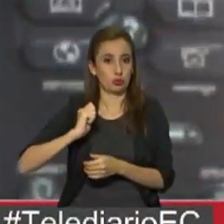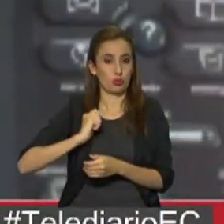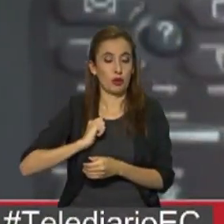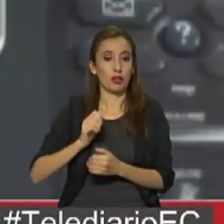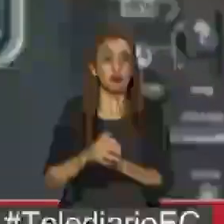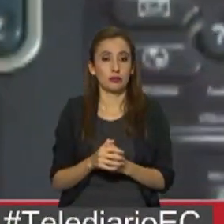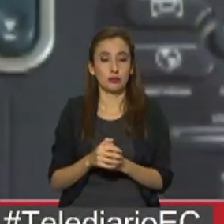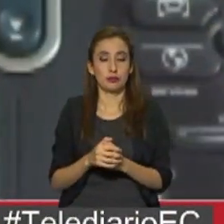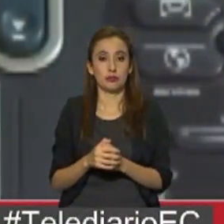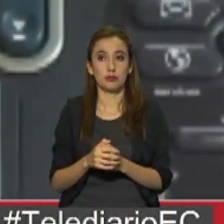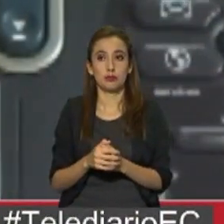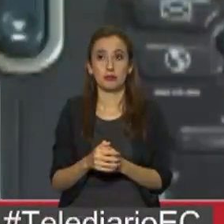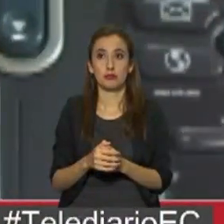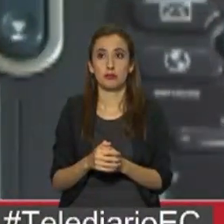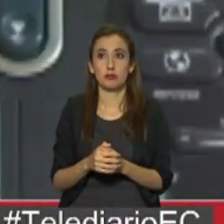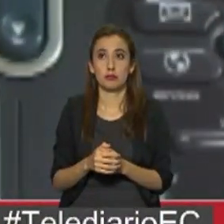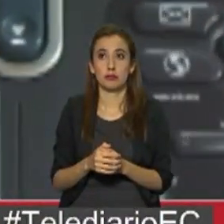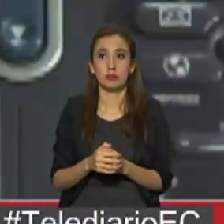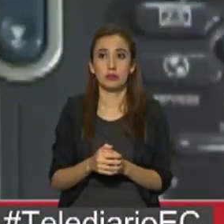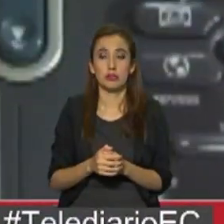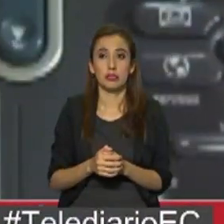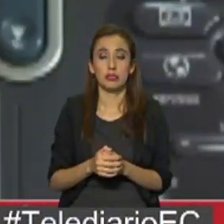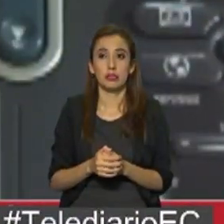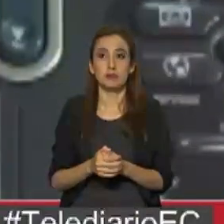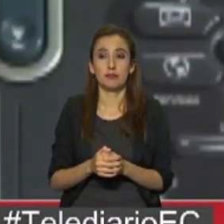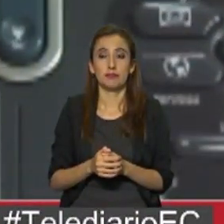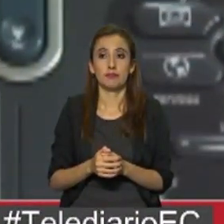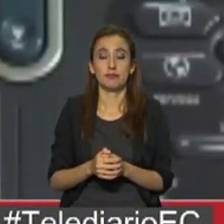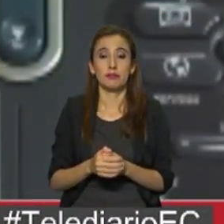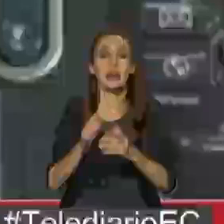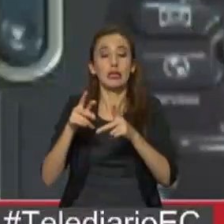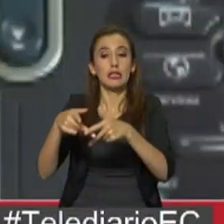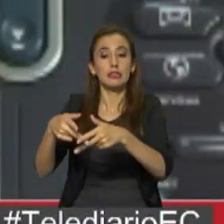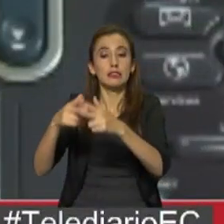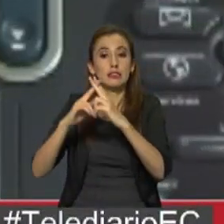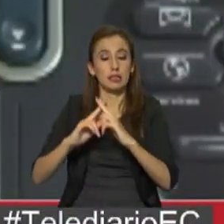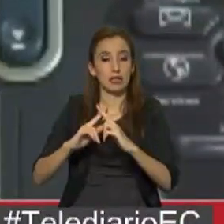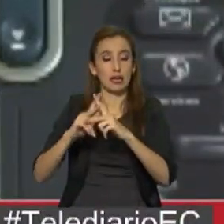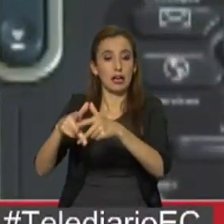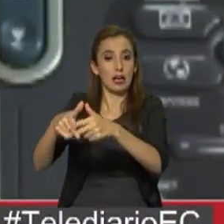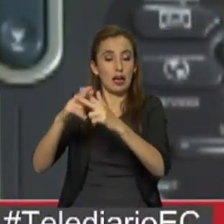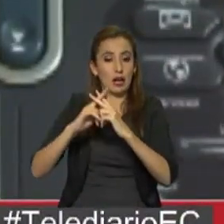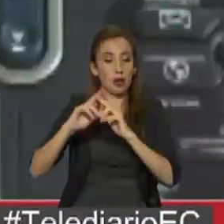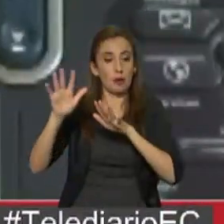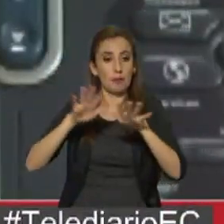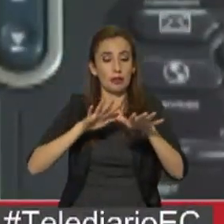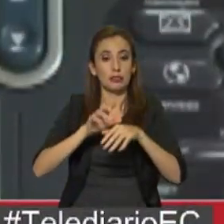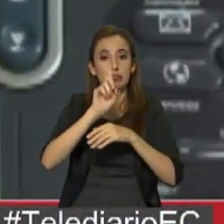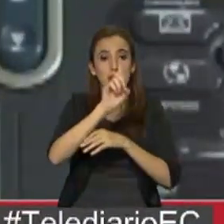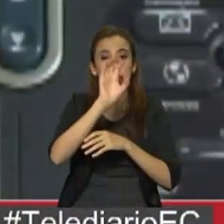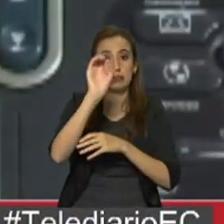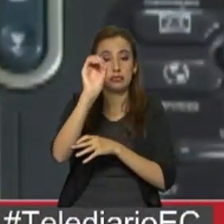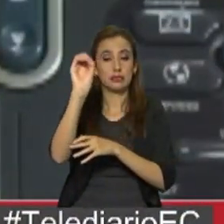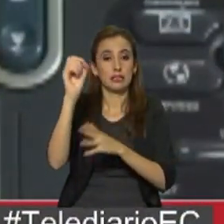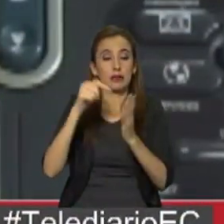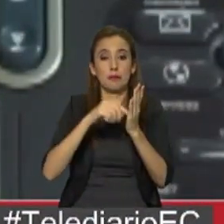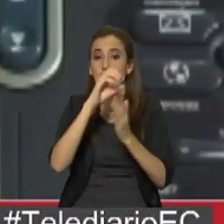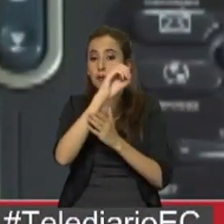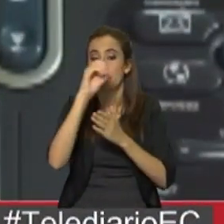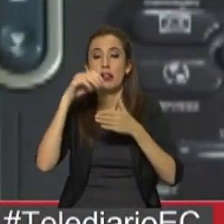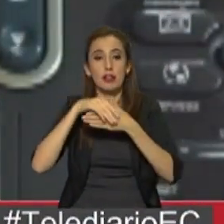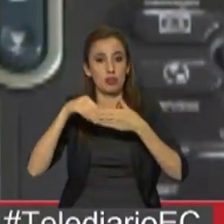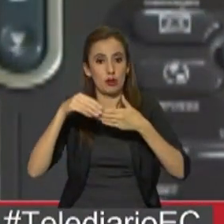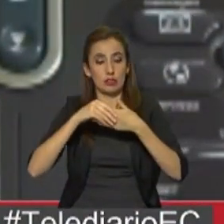está este financiamiento de capital de trabajo y se otorga hasta 100 mil dólares por empresa y